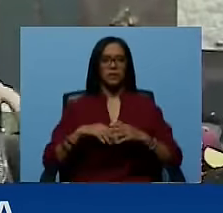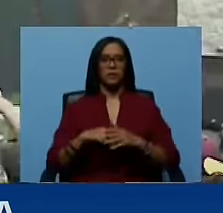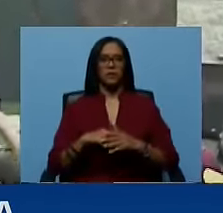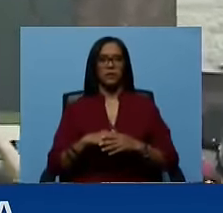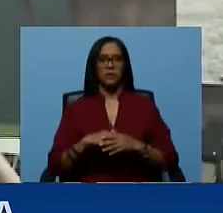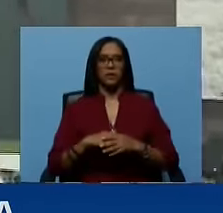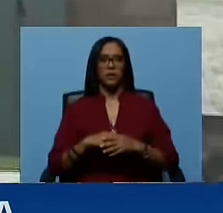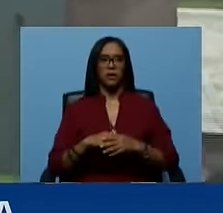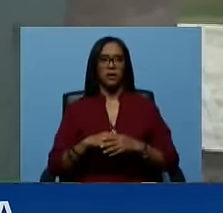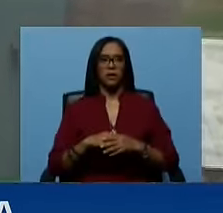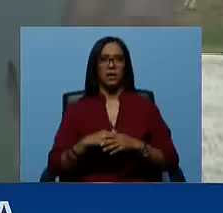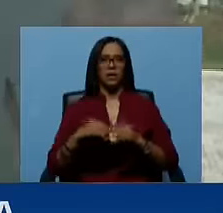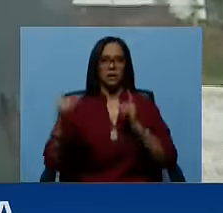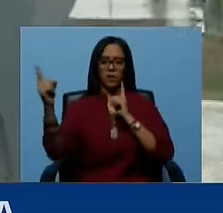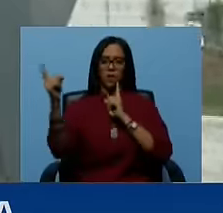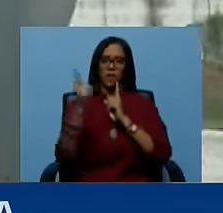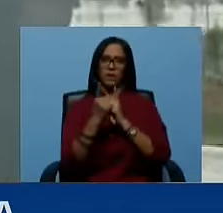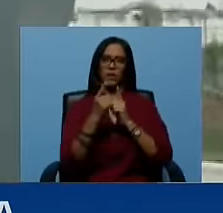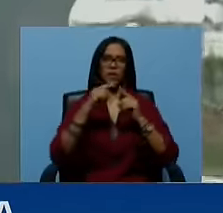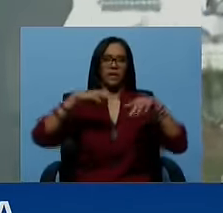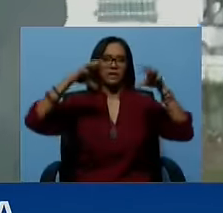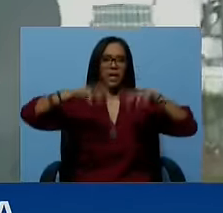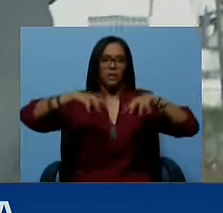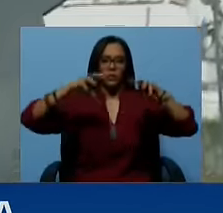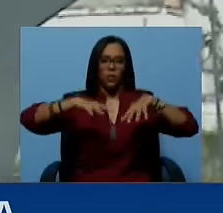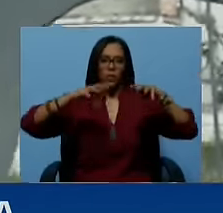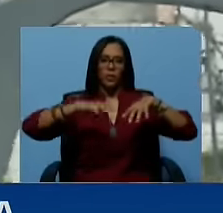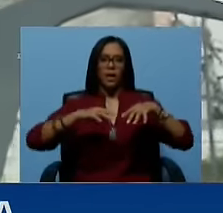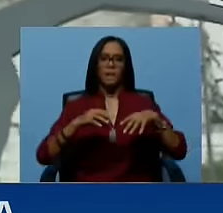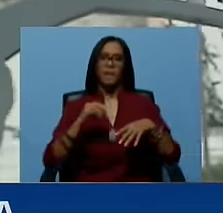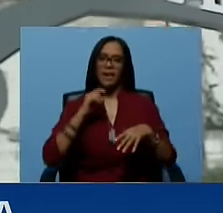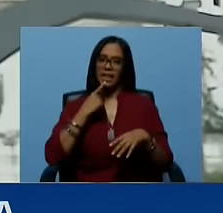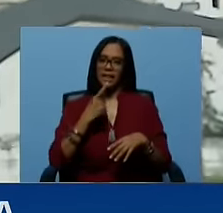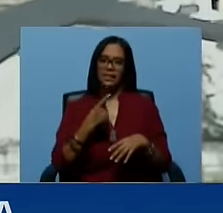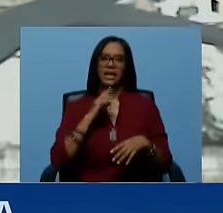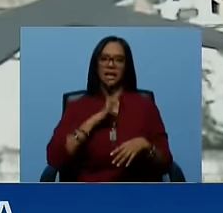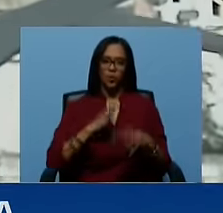Y se nos acerca siempre con esta lluvia tenue para decir, estoy con ustedes.